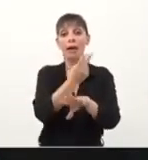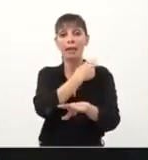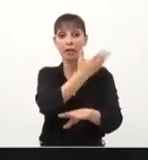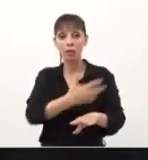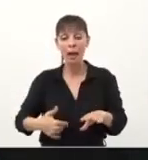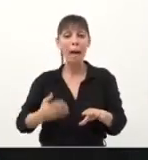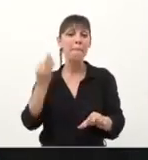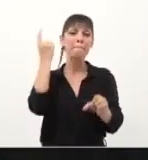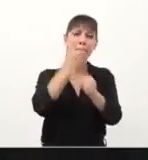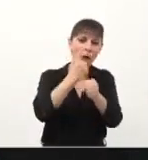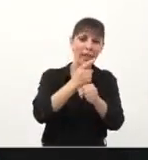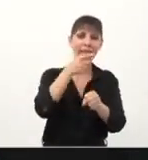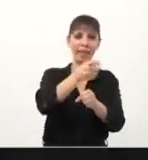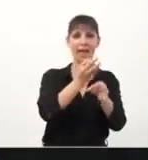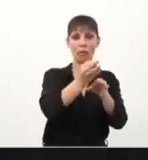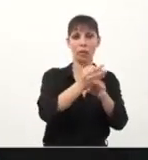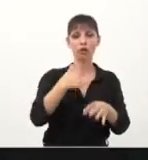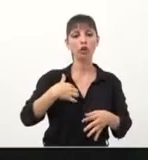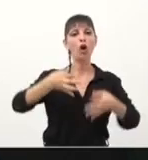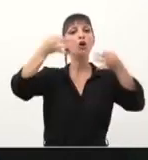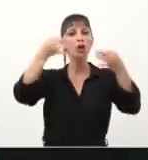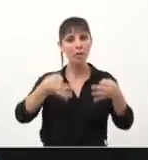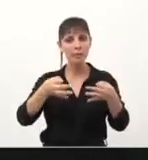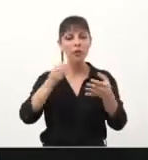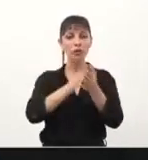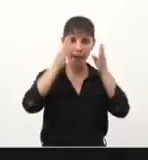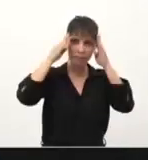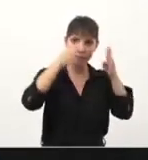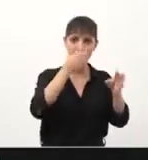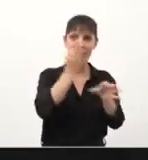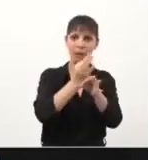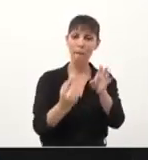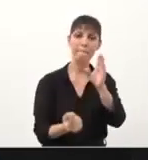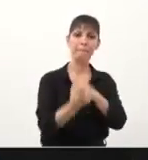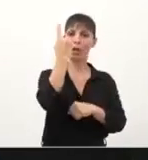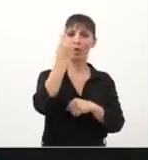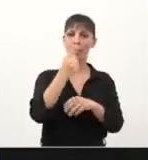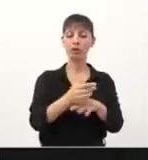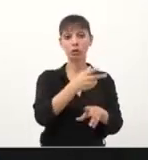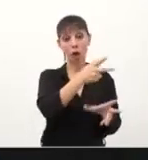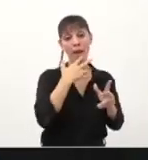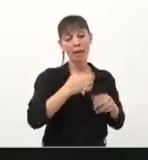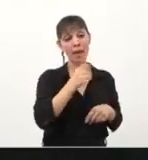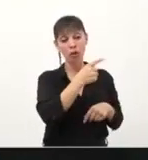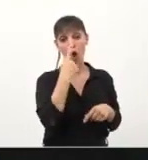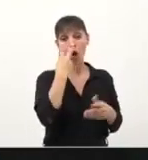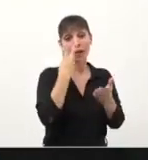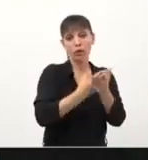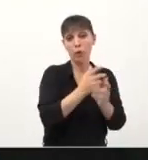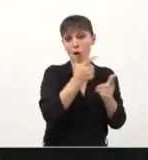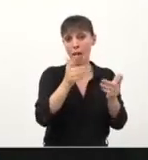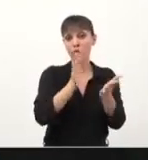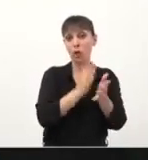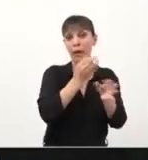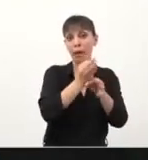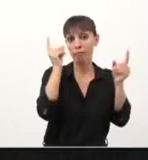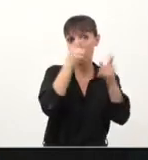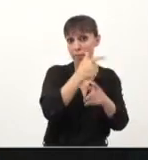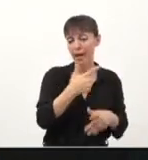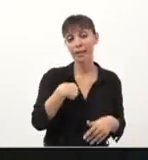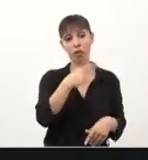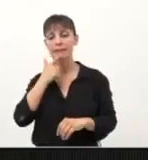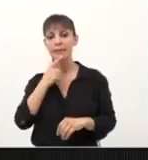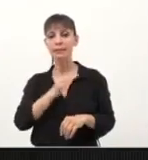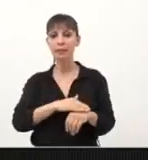a ser prioridad. Yo me comprometo a que la educación va a ser una prioridad número uno. Y no lo escucho a Horacio reconocer los problemas que tiene la ciudad en educación. Y eso me preocupa más